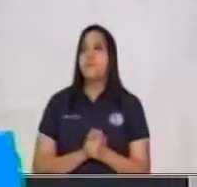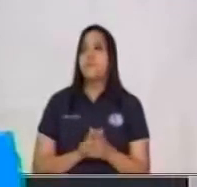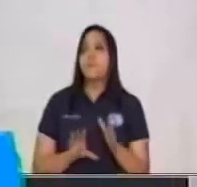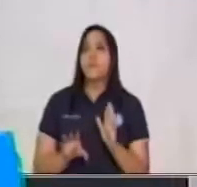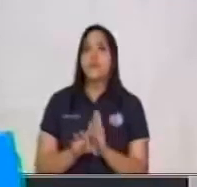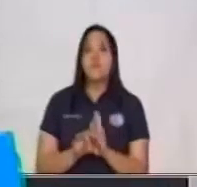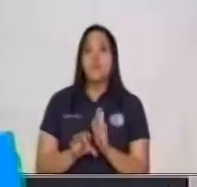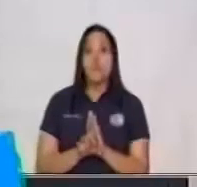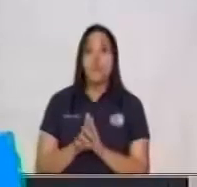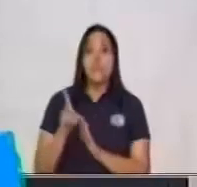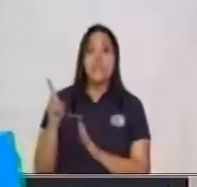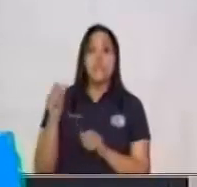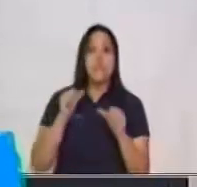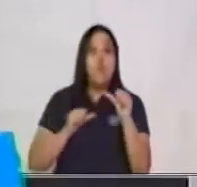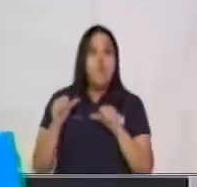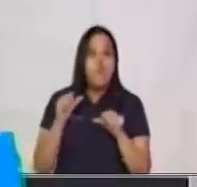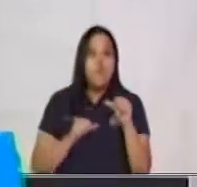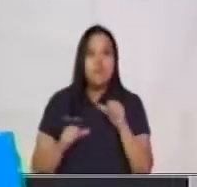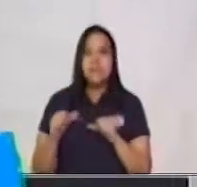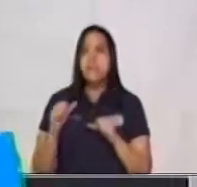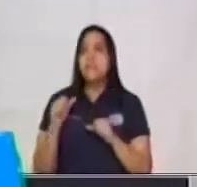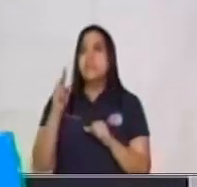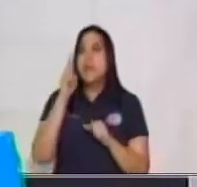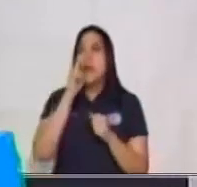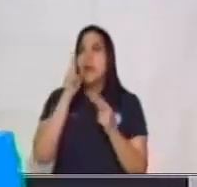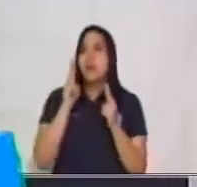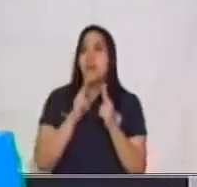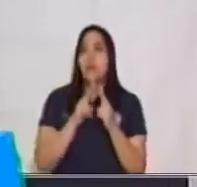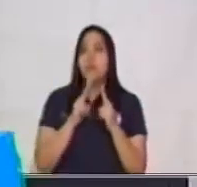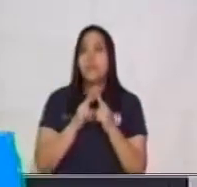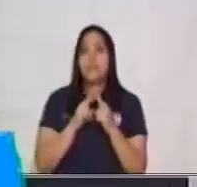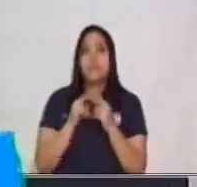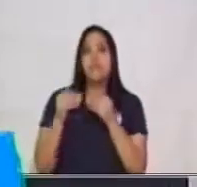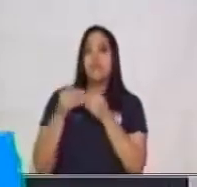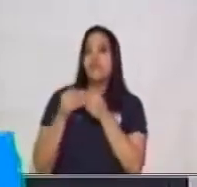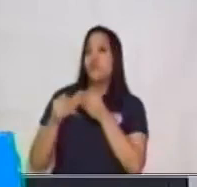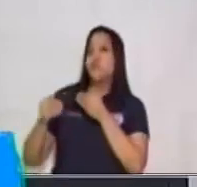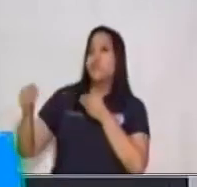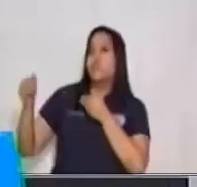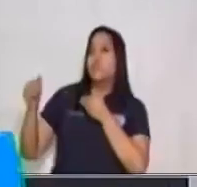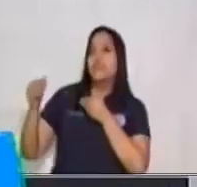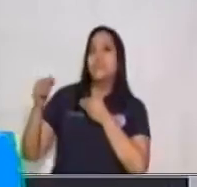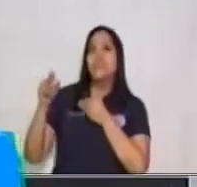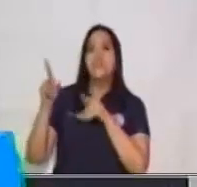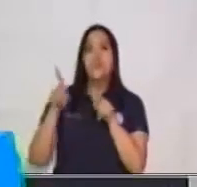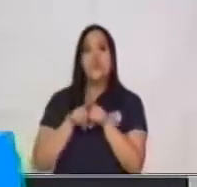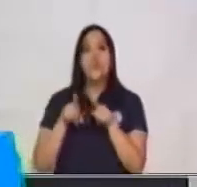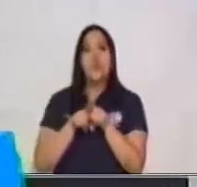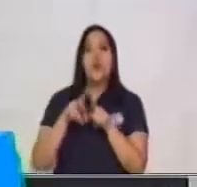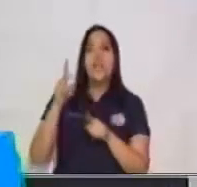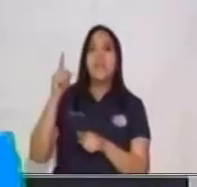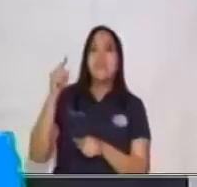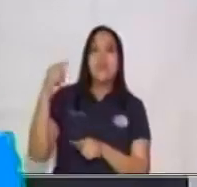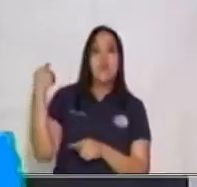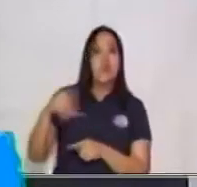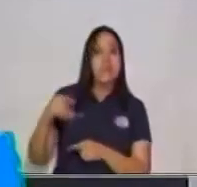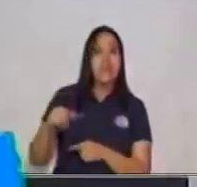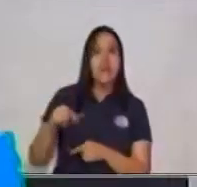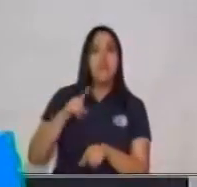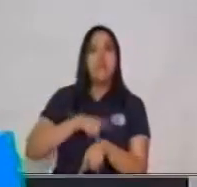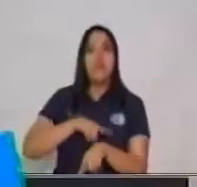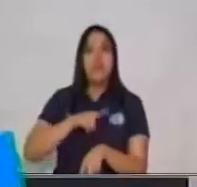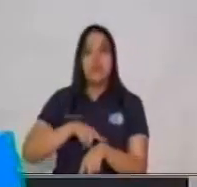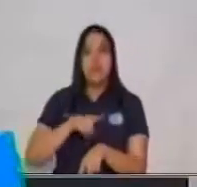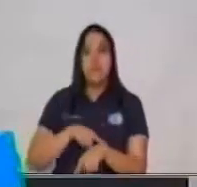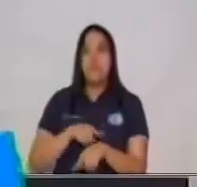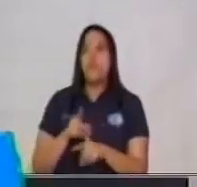En física conocemos esta ecuación. Distancia es velocidad por tiempo.